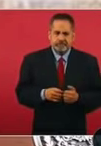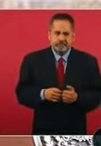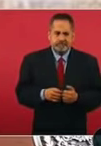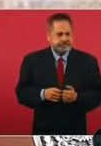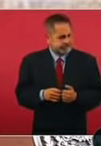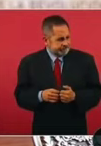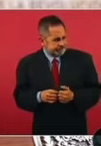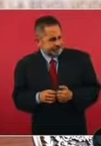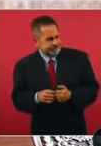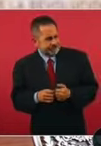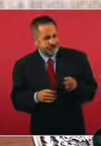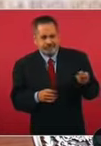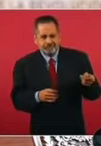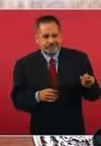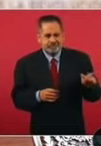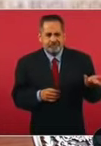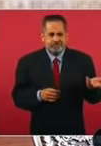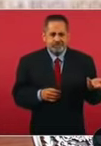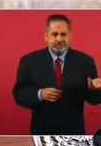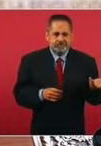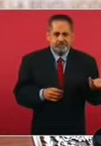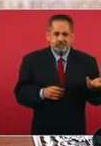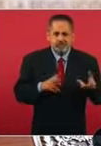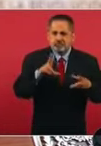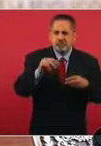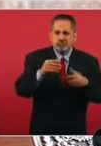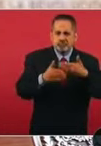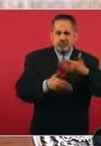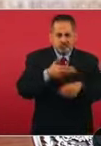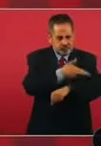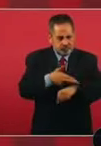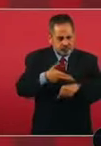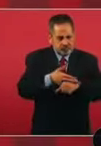no fue un proceso,